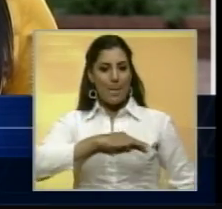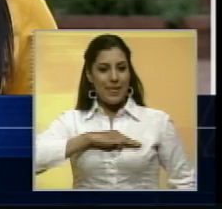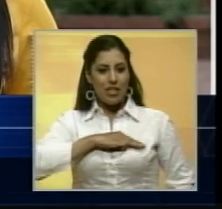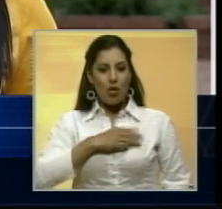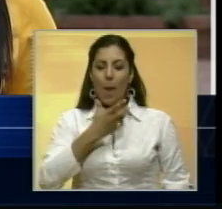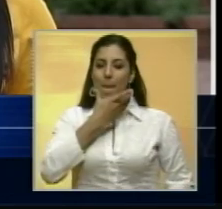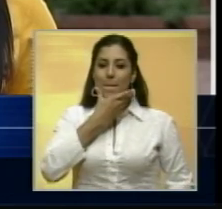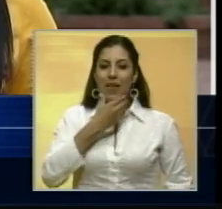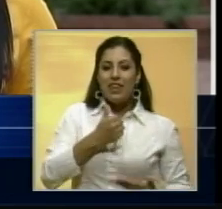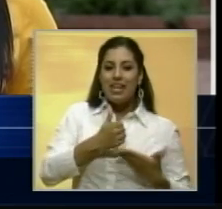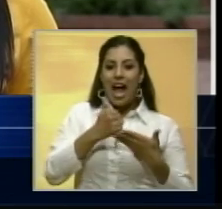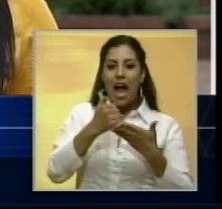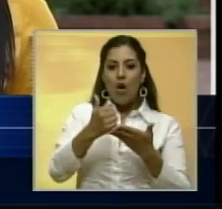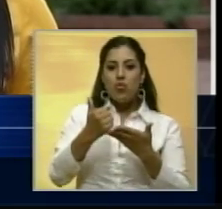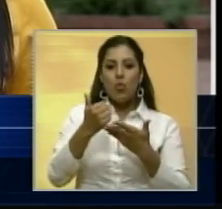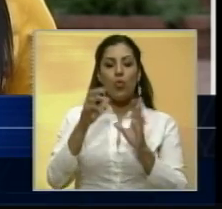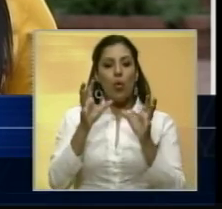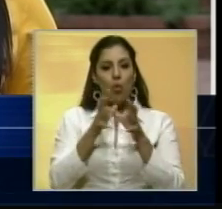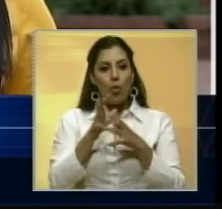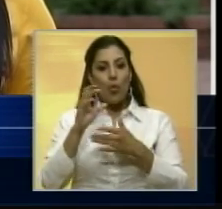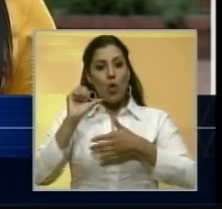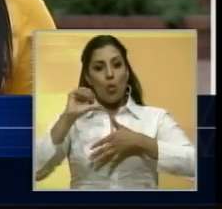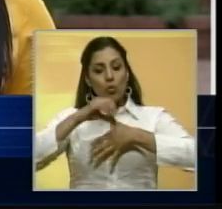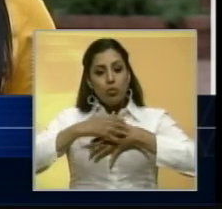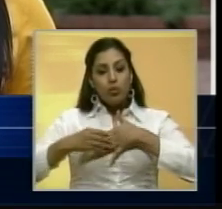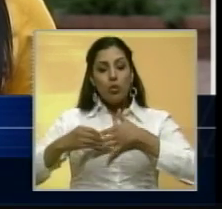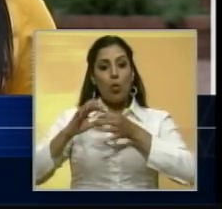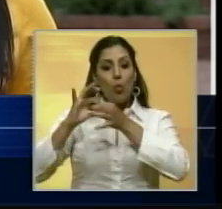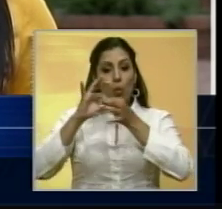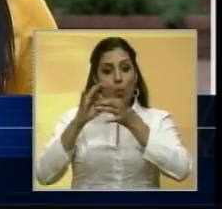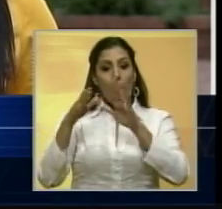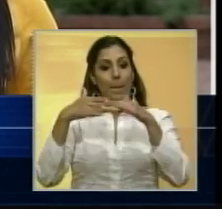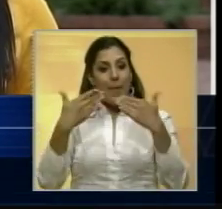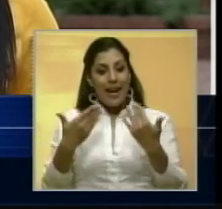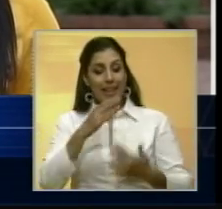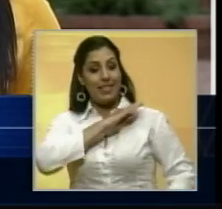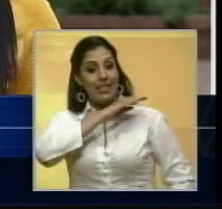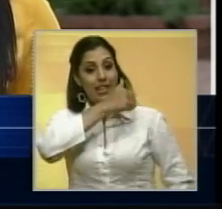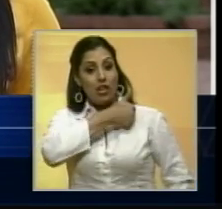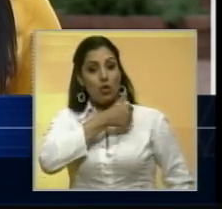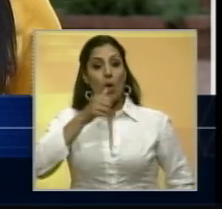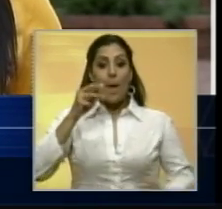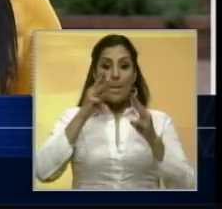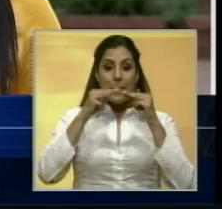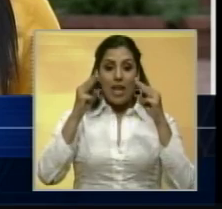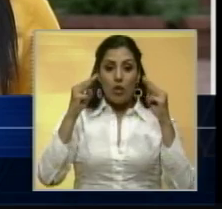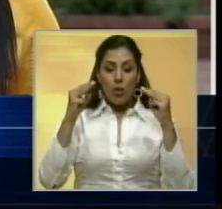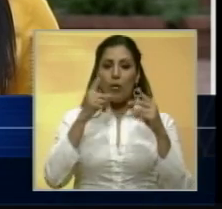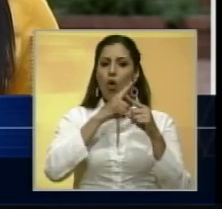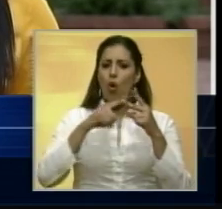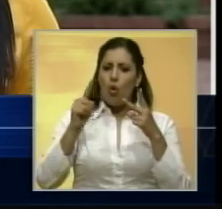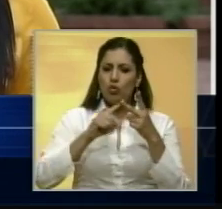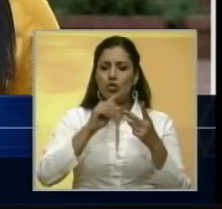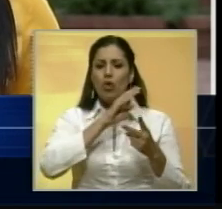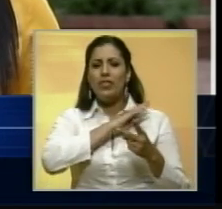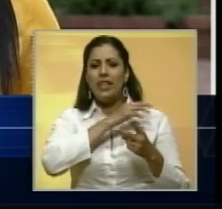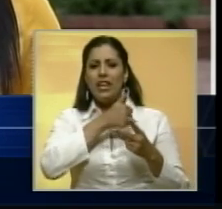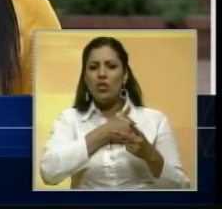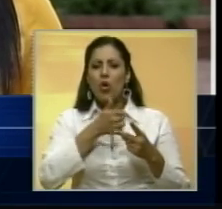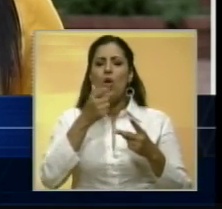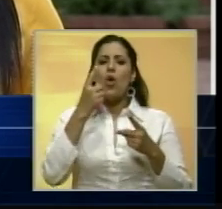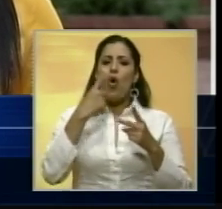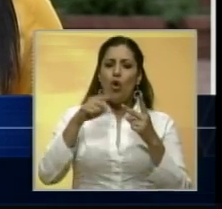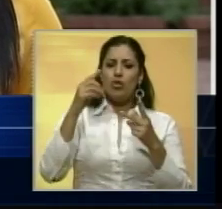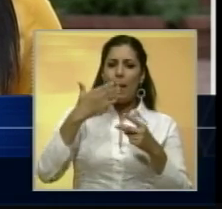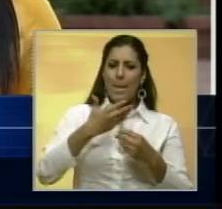de facilitación enviada por la UNASUR, Benjamín Sharif, que era rector de la Universidad Metropolitana, Eduardo Fernández, presidente del